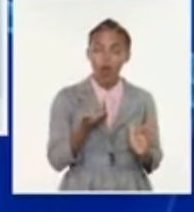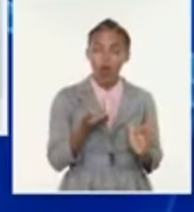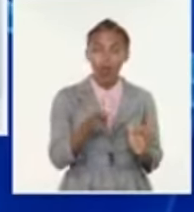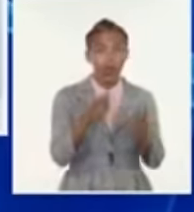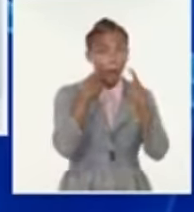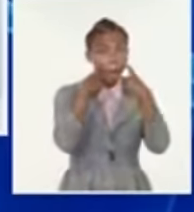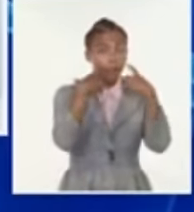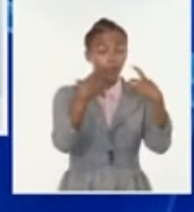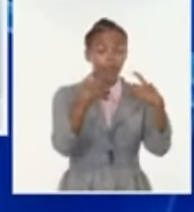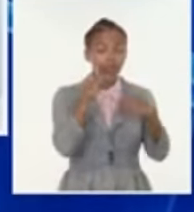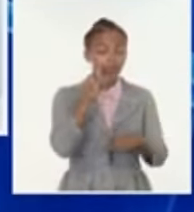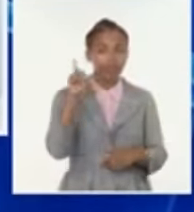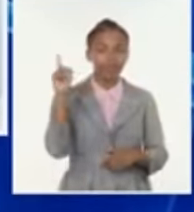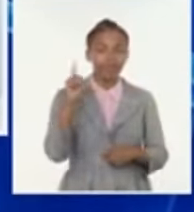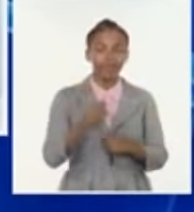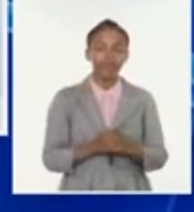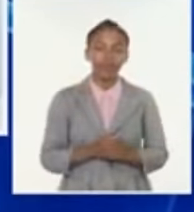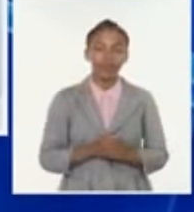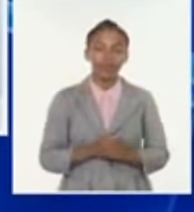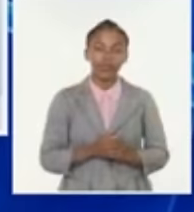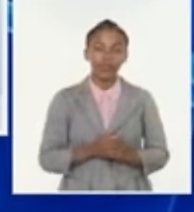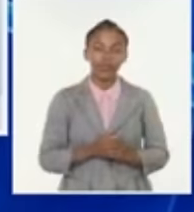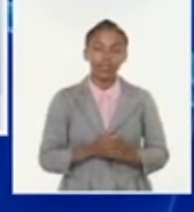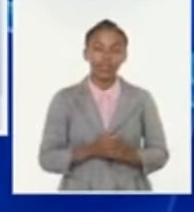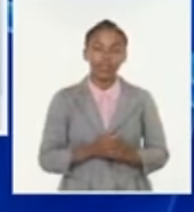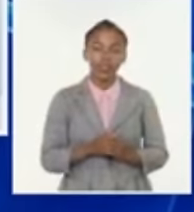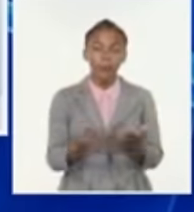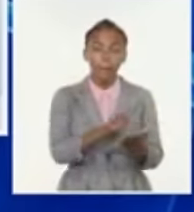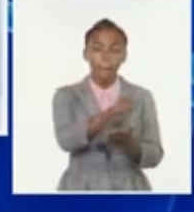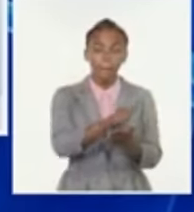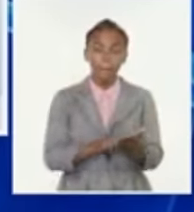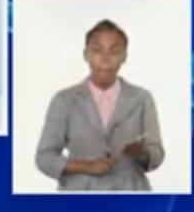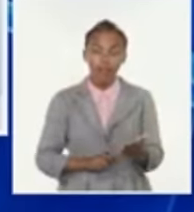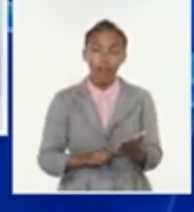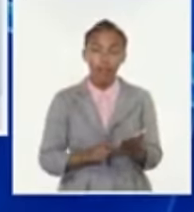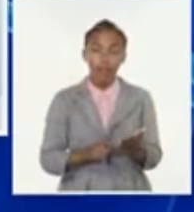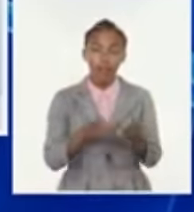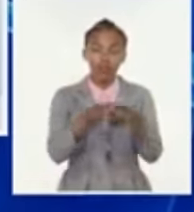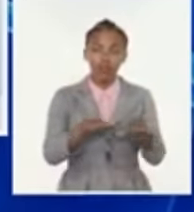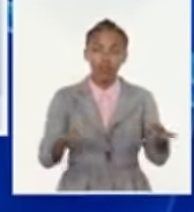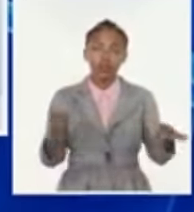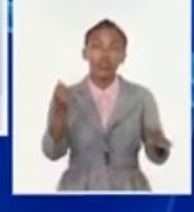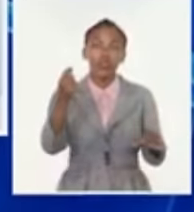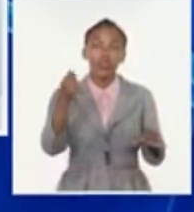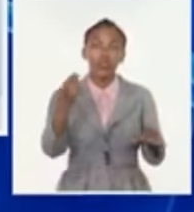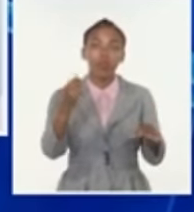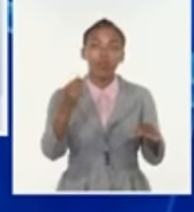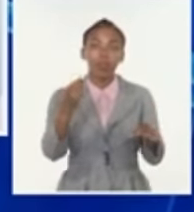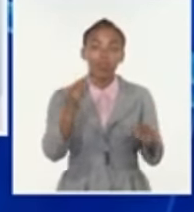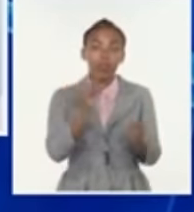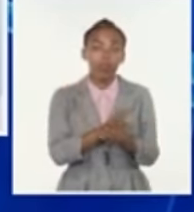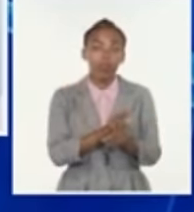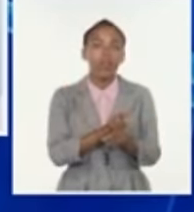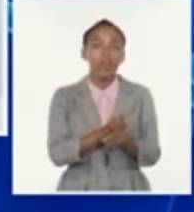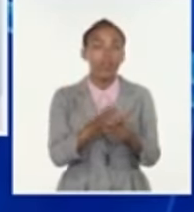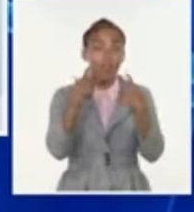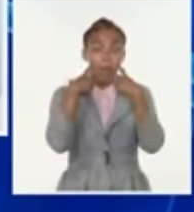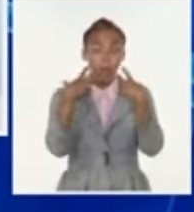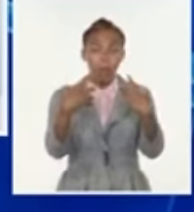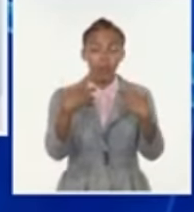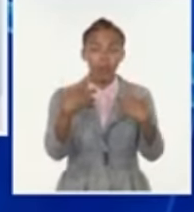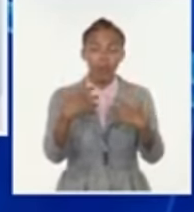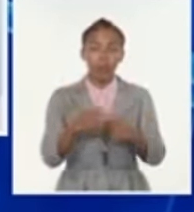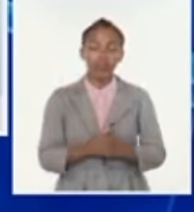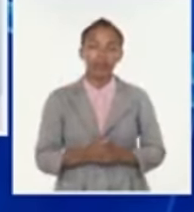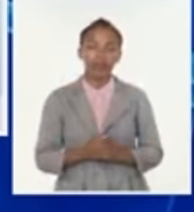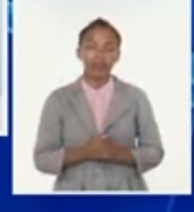ver, la implementación del programa de estabilización macroeconómica es vital para que se desencadene todo el resto del